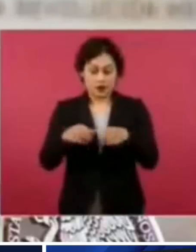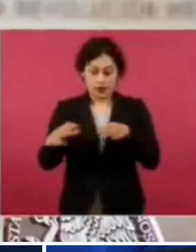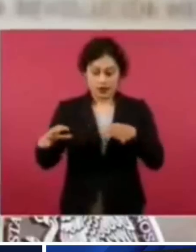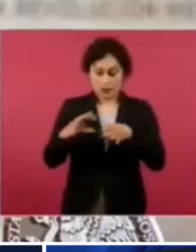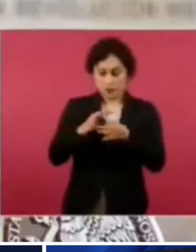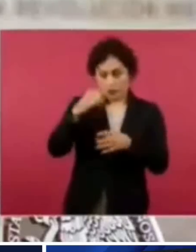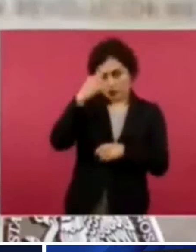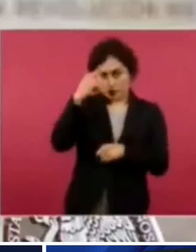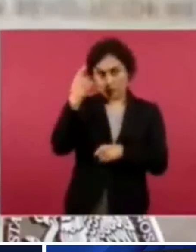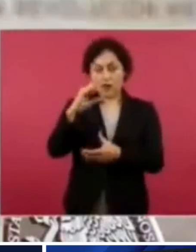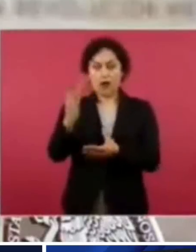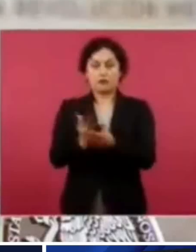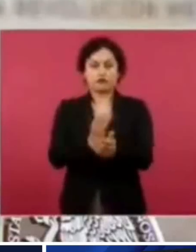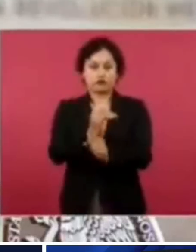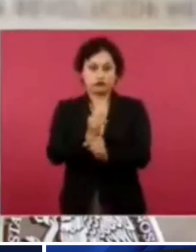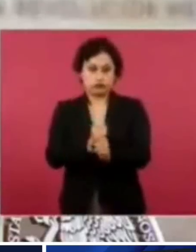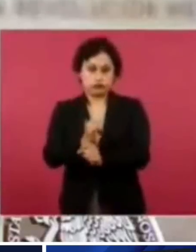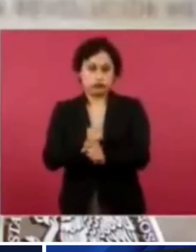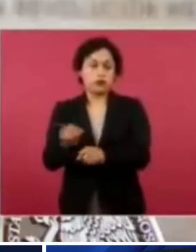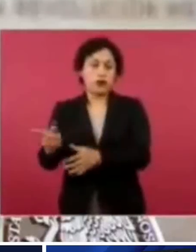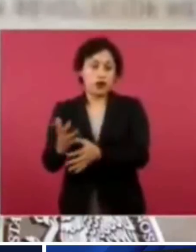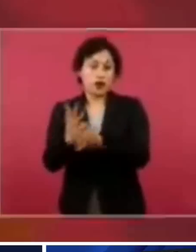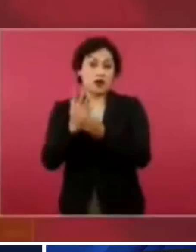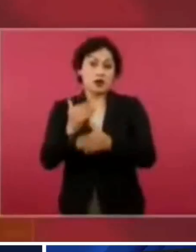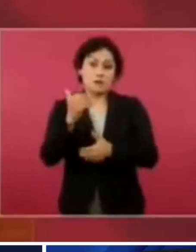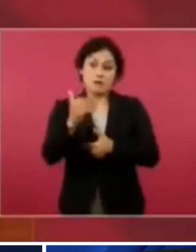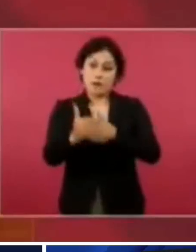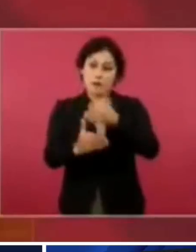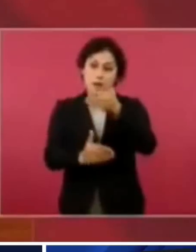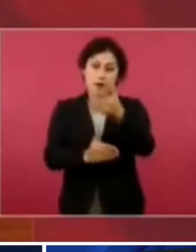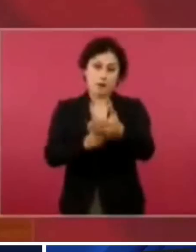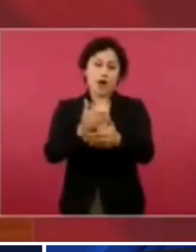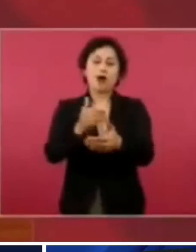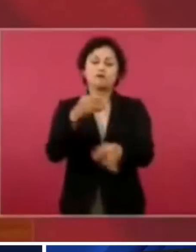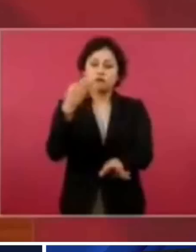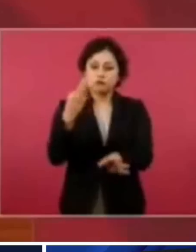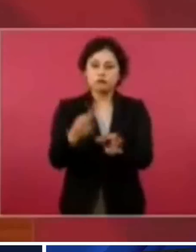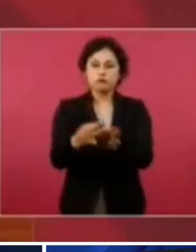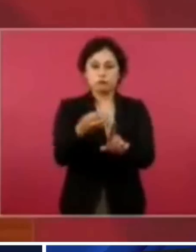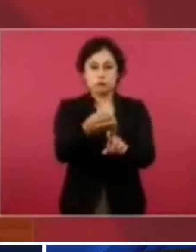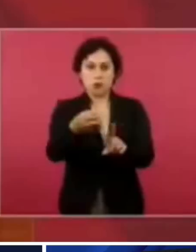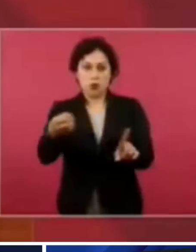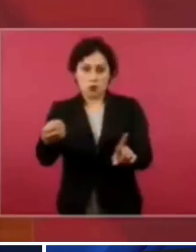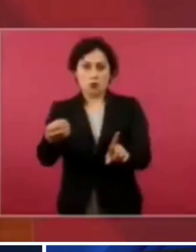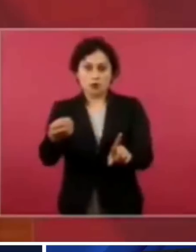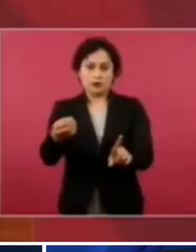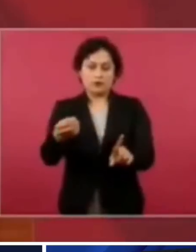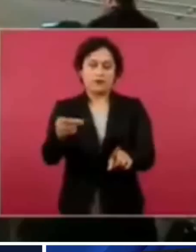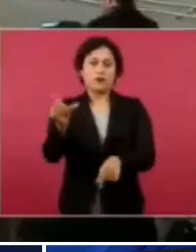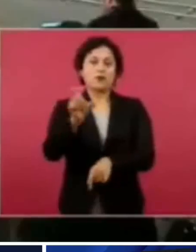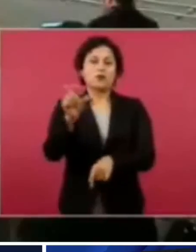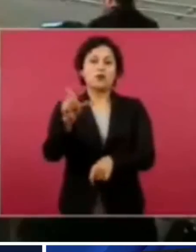elaboración de la carpeta de investigación y que todo quede perfectamente, que no haya ningún problema en el